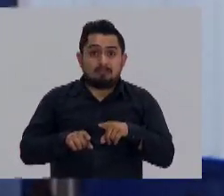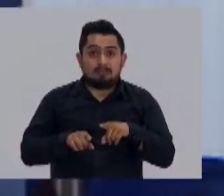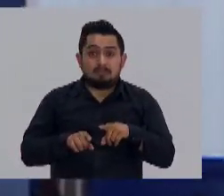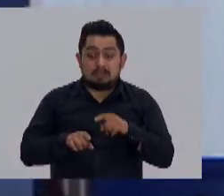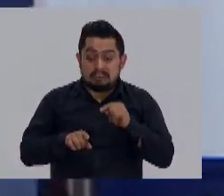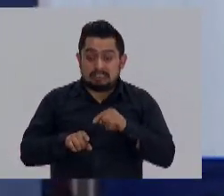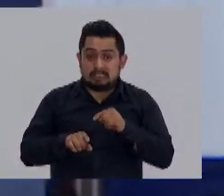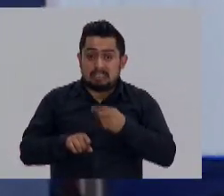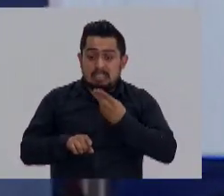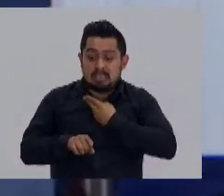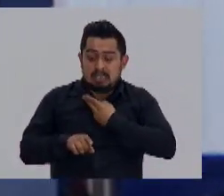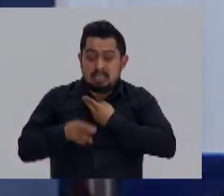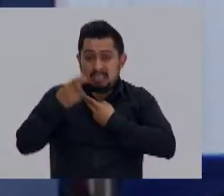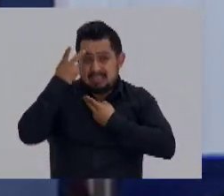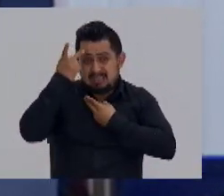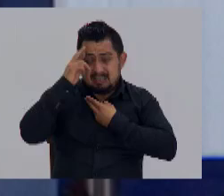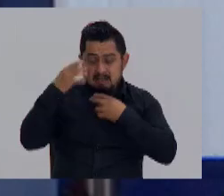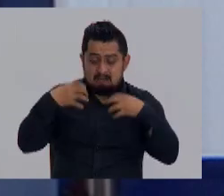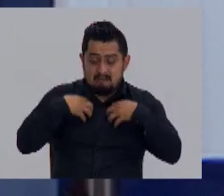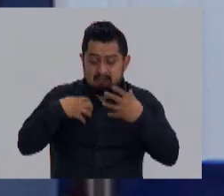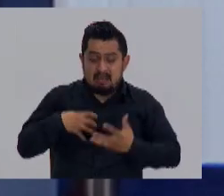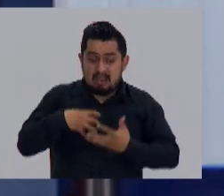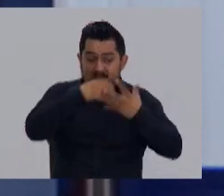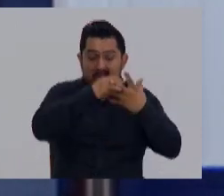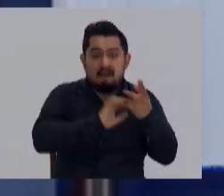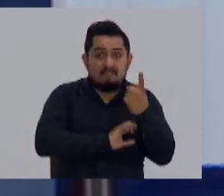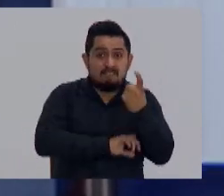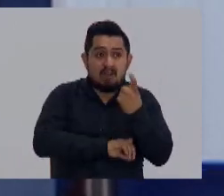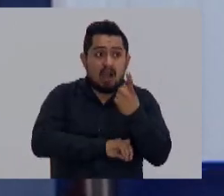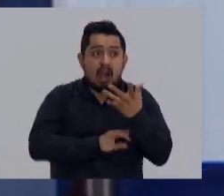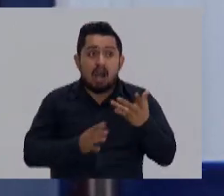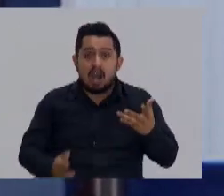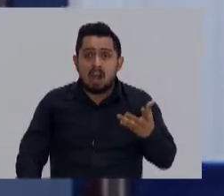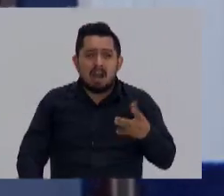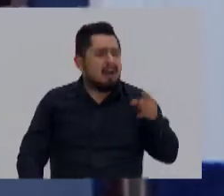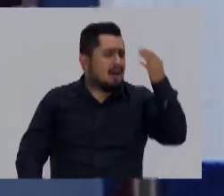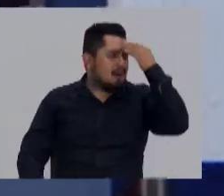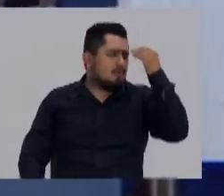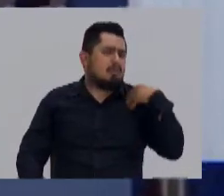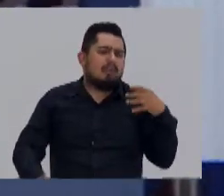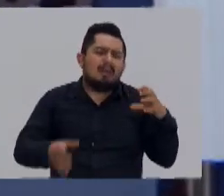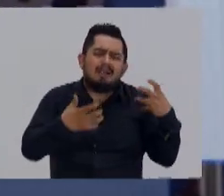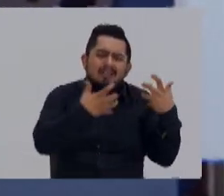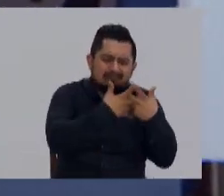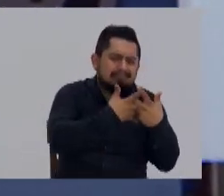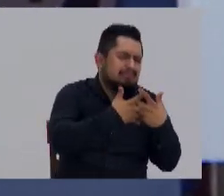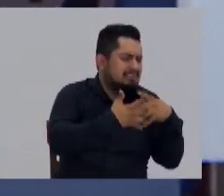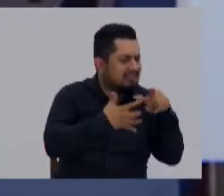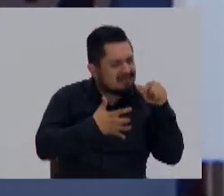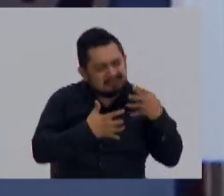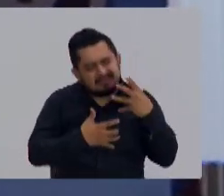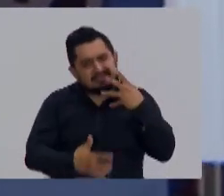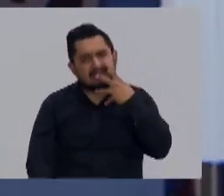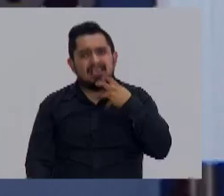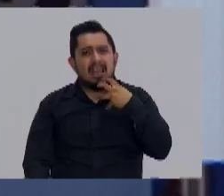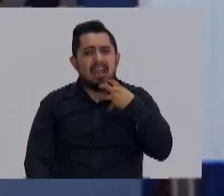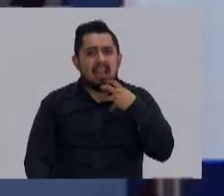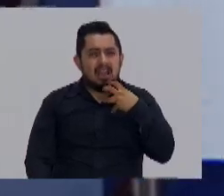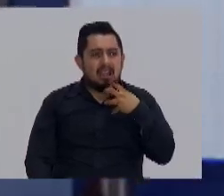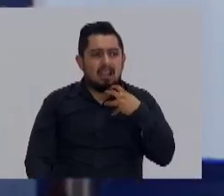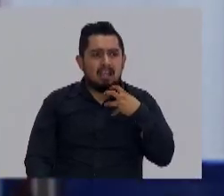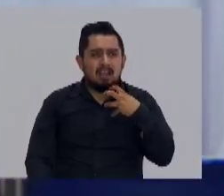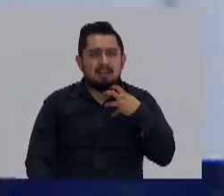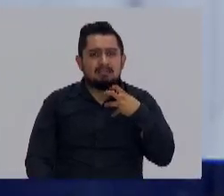no es entregarle tu vida a Cristo. Es que yo sin esa mujer, me puede decir el hermano, y lo digo con mucho